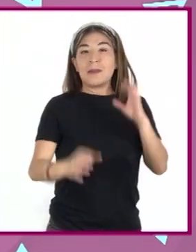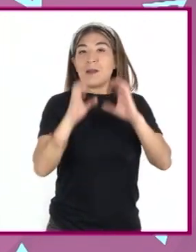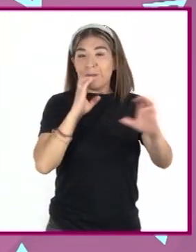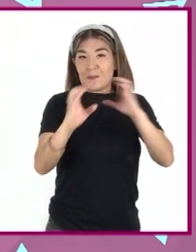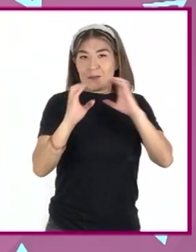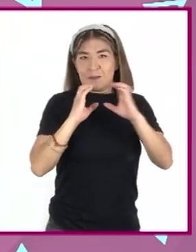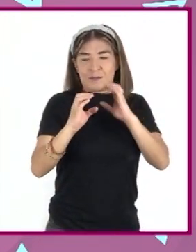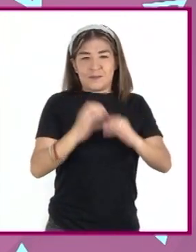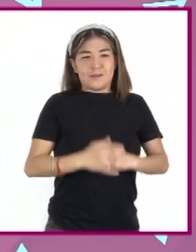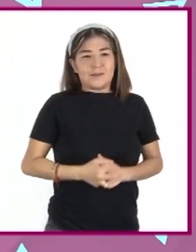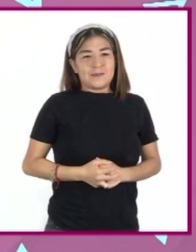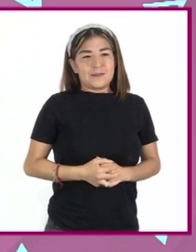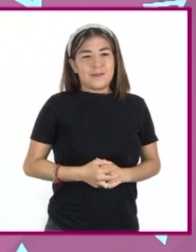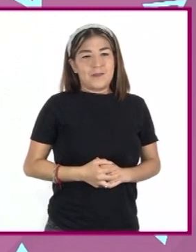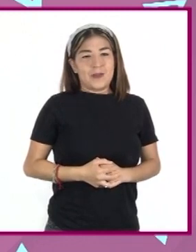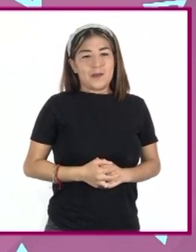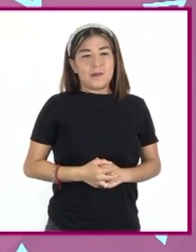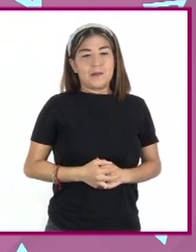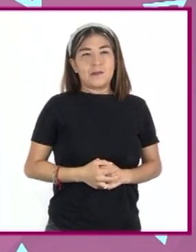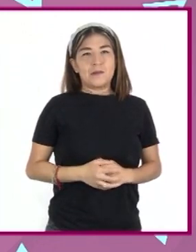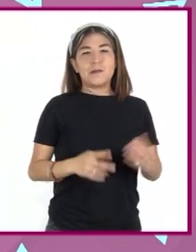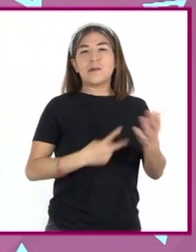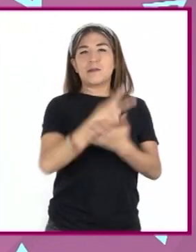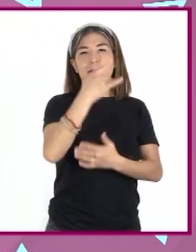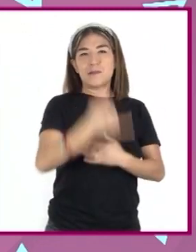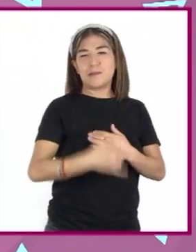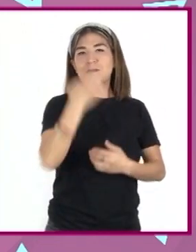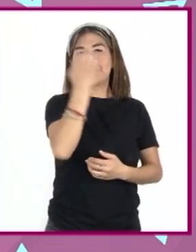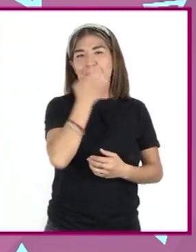Comunica. Proyecto escolar.